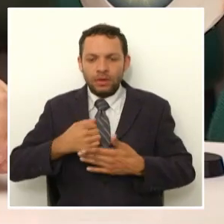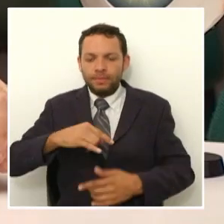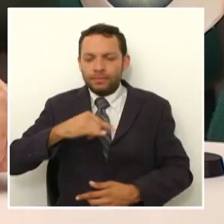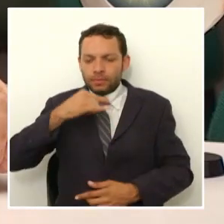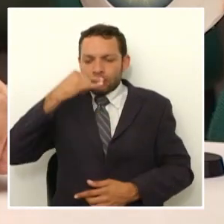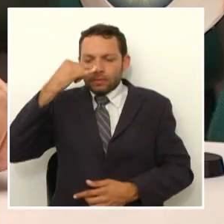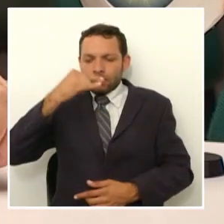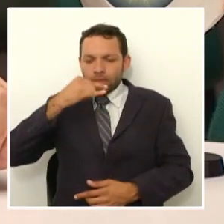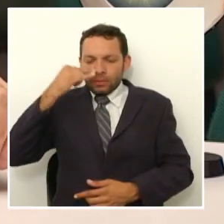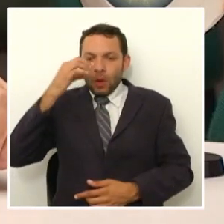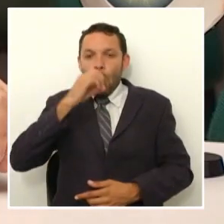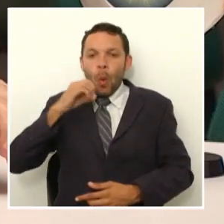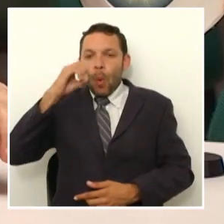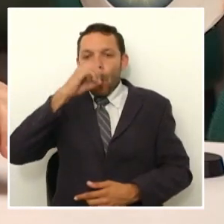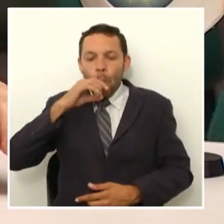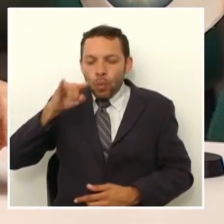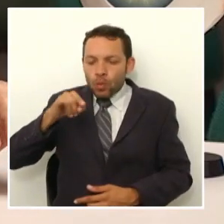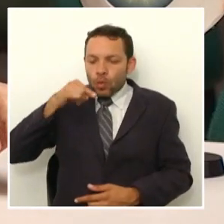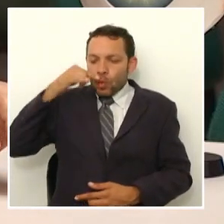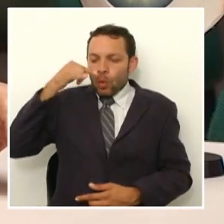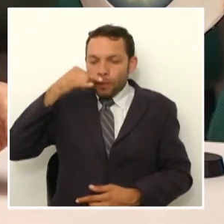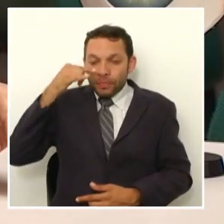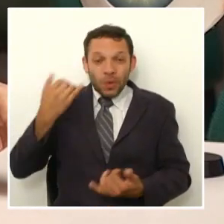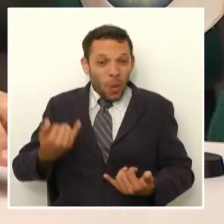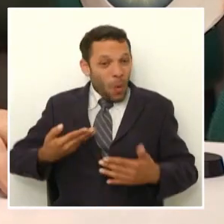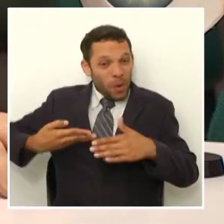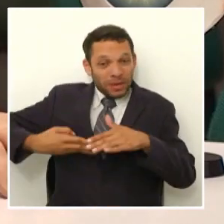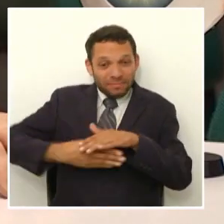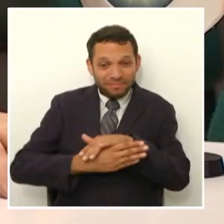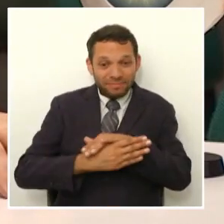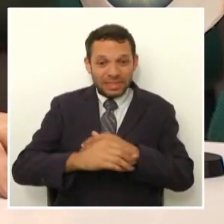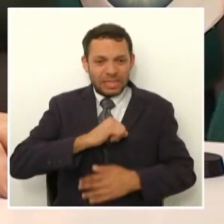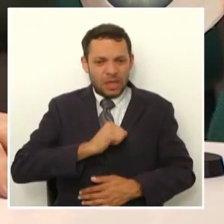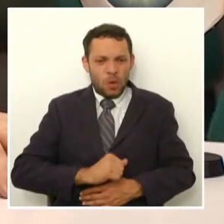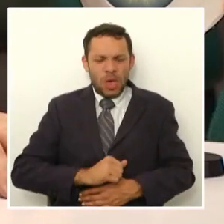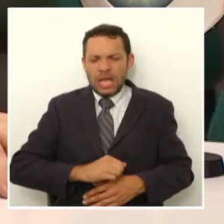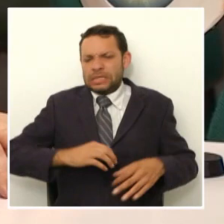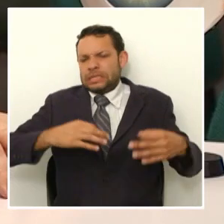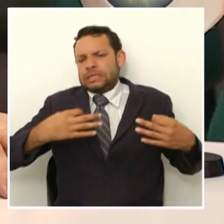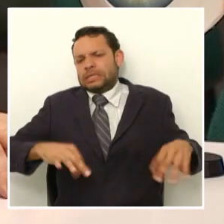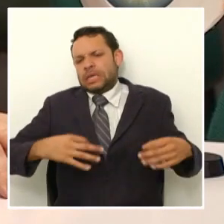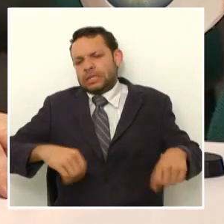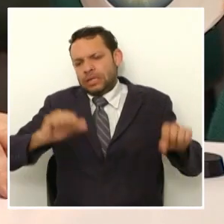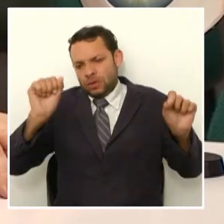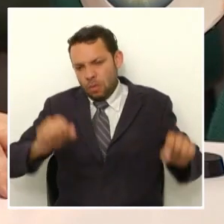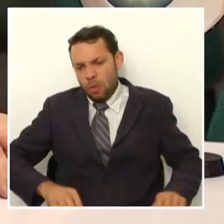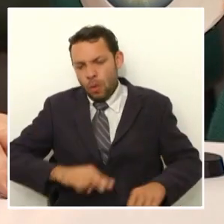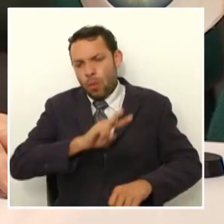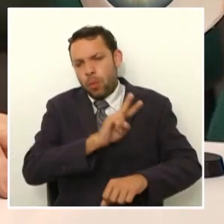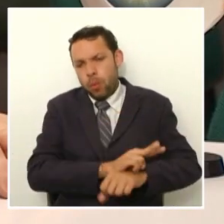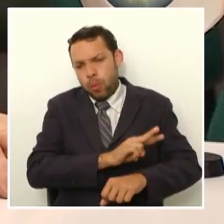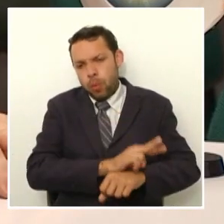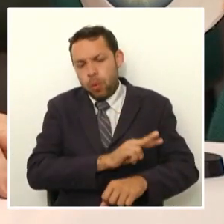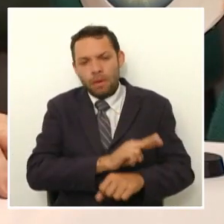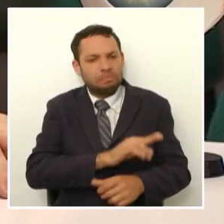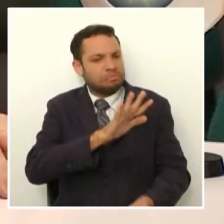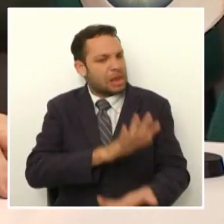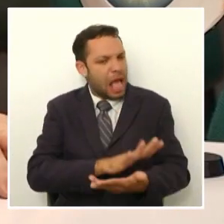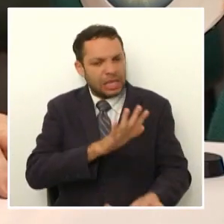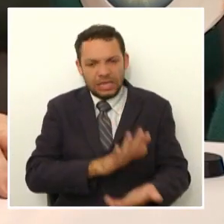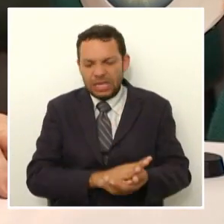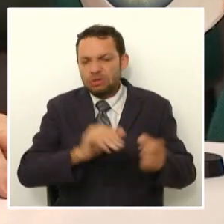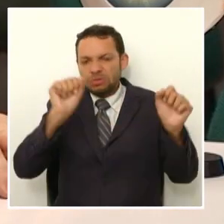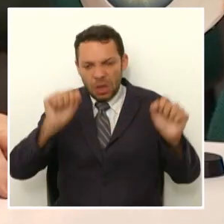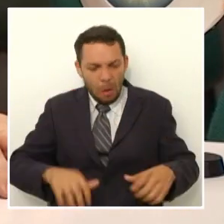a la sala de cirugía hoy en día para una anestesia, el paciente puede ir muy tranquilo